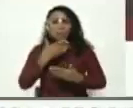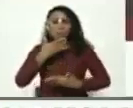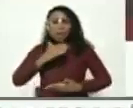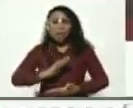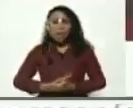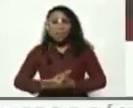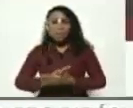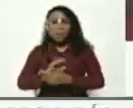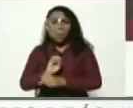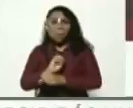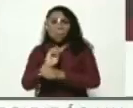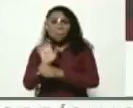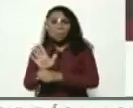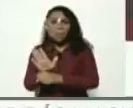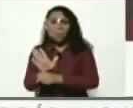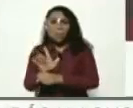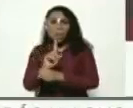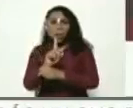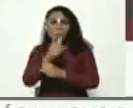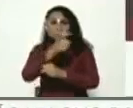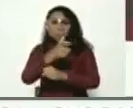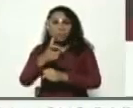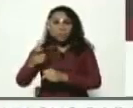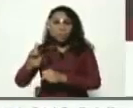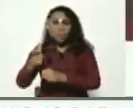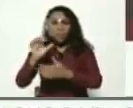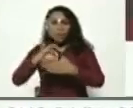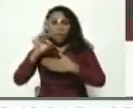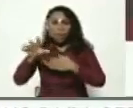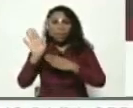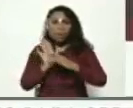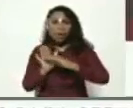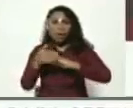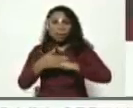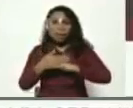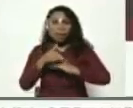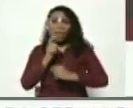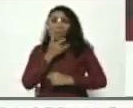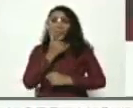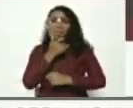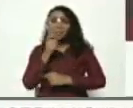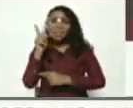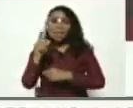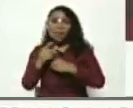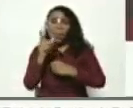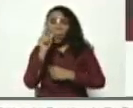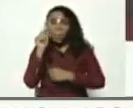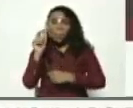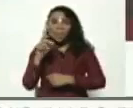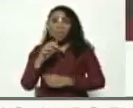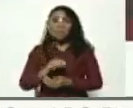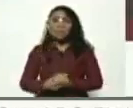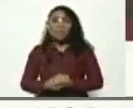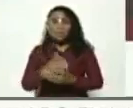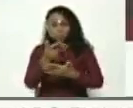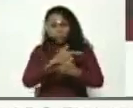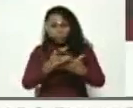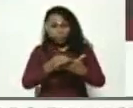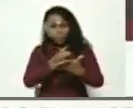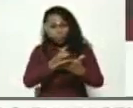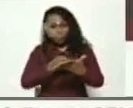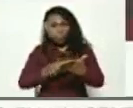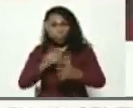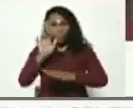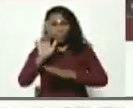remite a un ciudadano de la isla de Jamaica, un inglés, Henry Cullen. Le escribe, quien